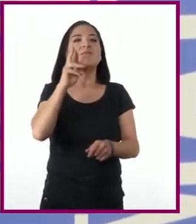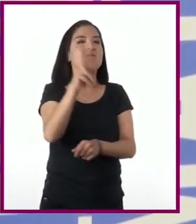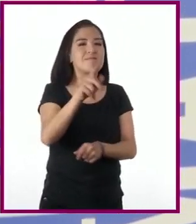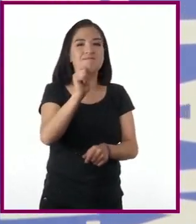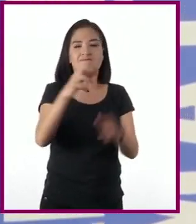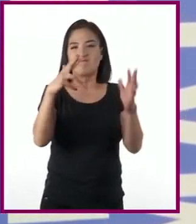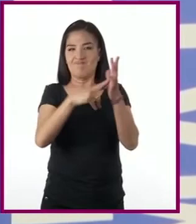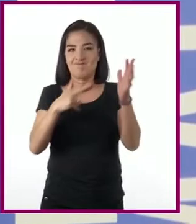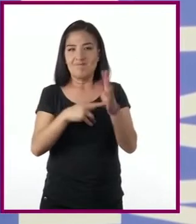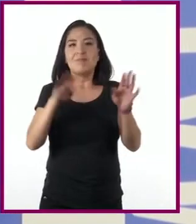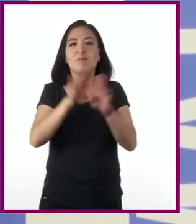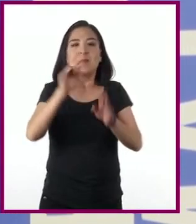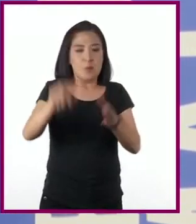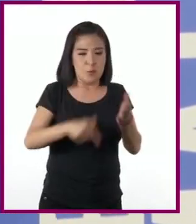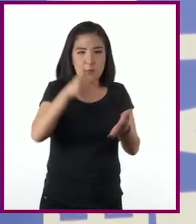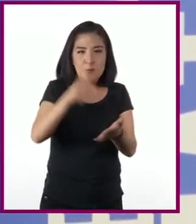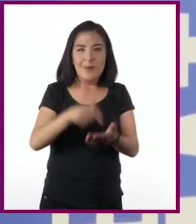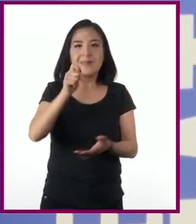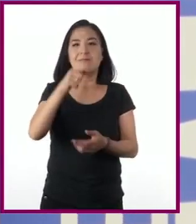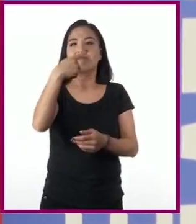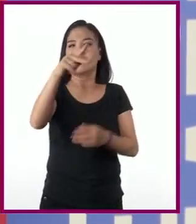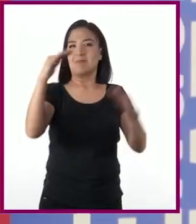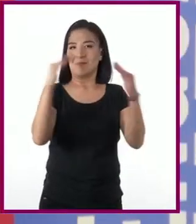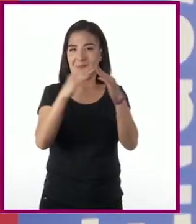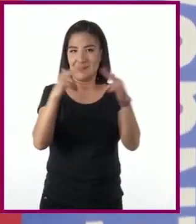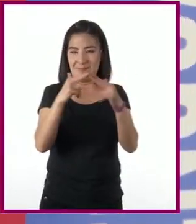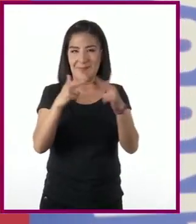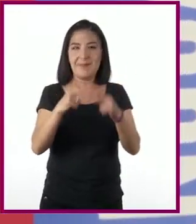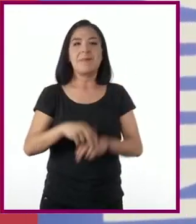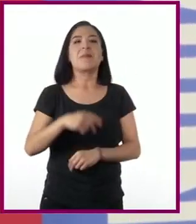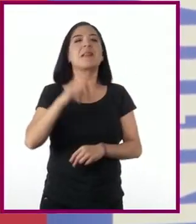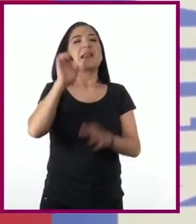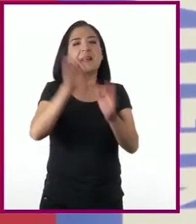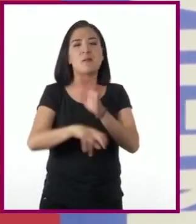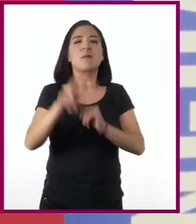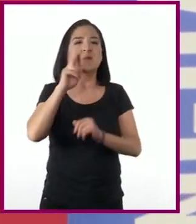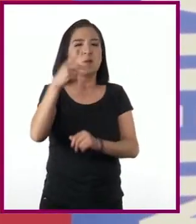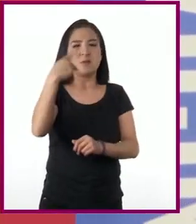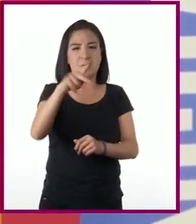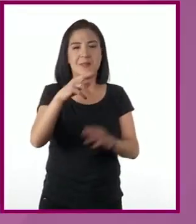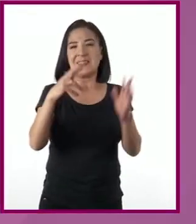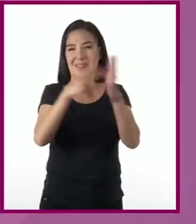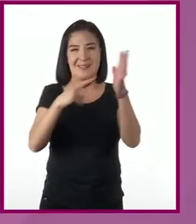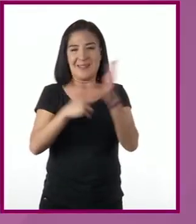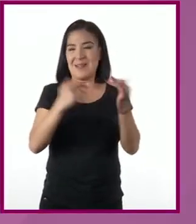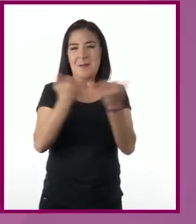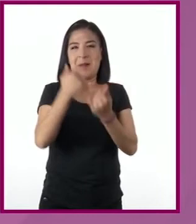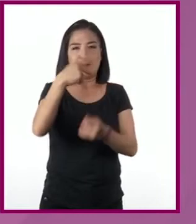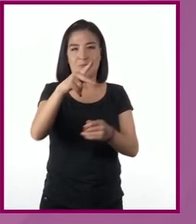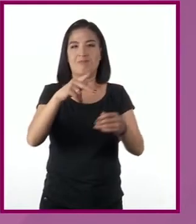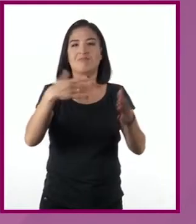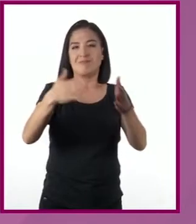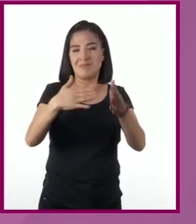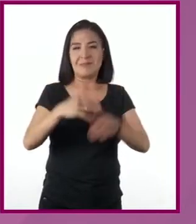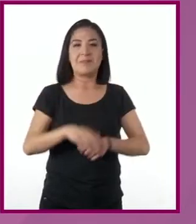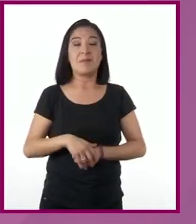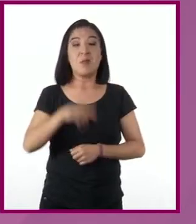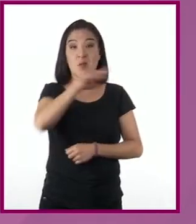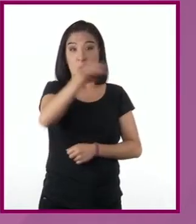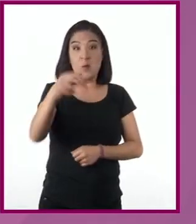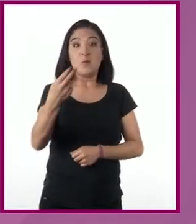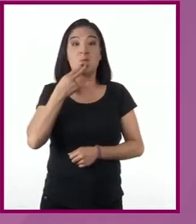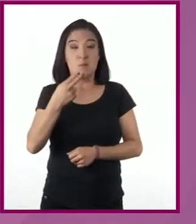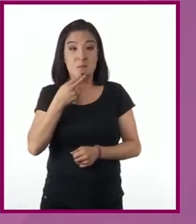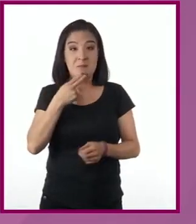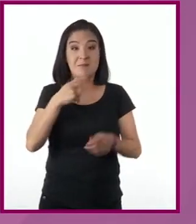para un espacio específico de su hogar. Imaginemos una regla así para la cocina. Si usas los trastes,